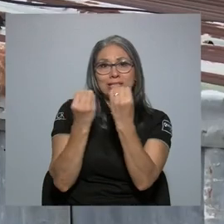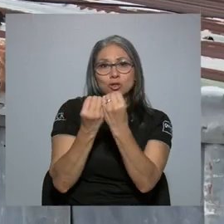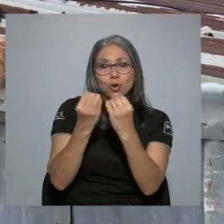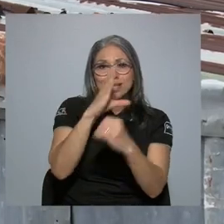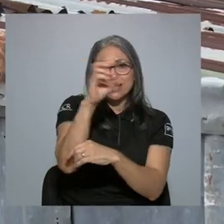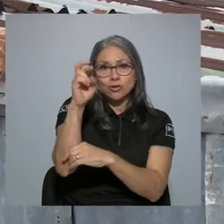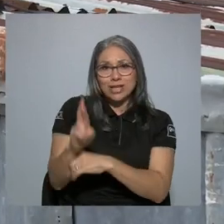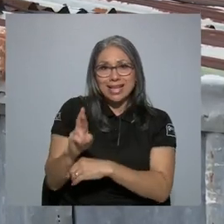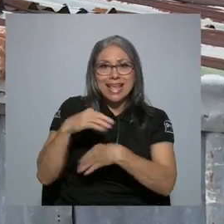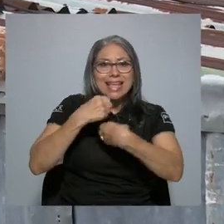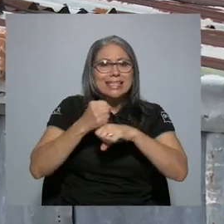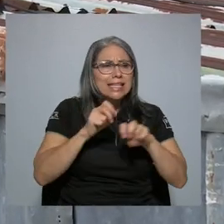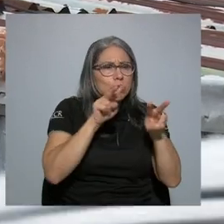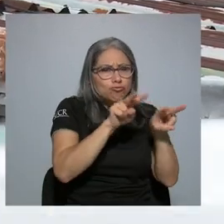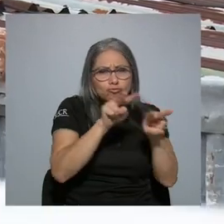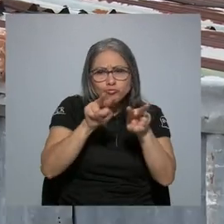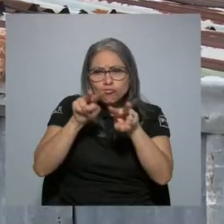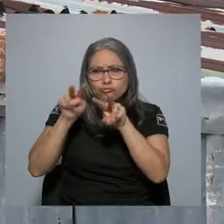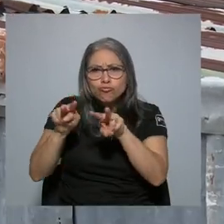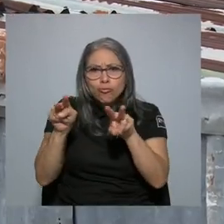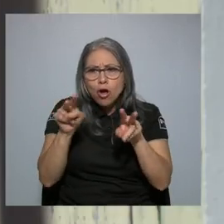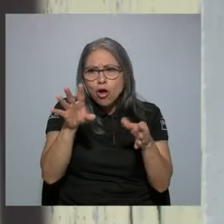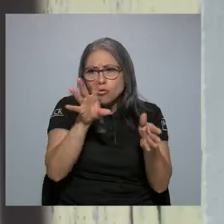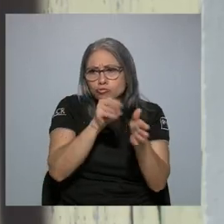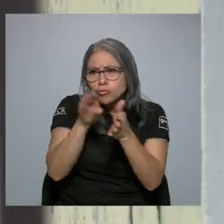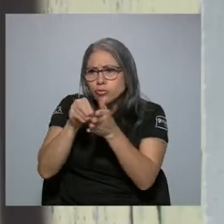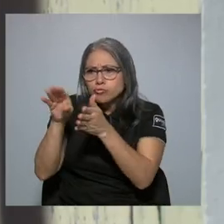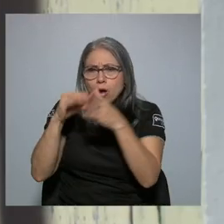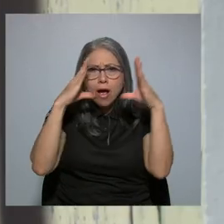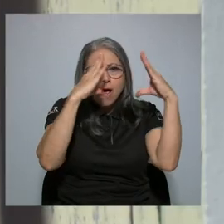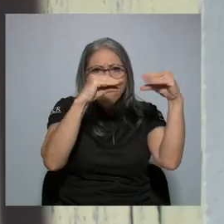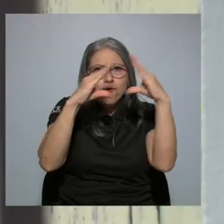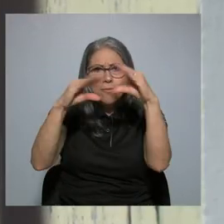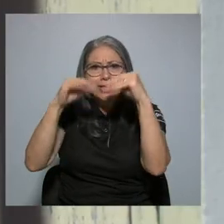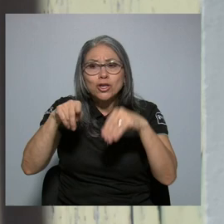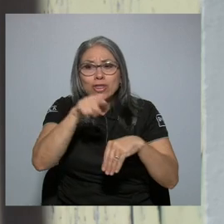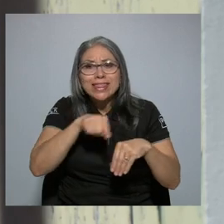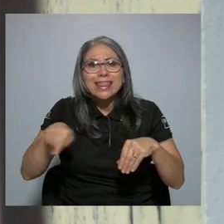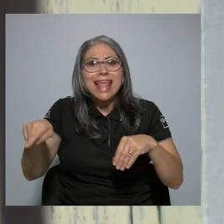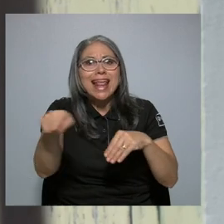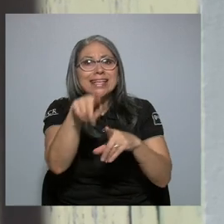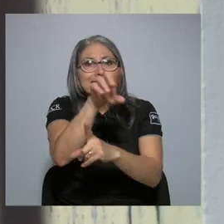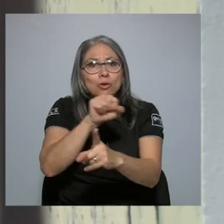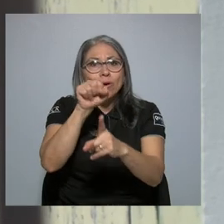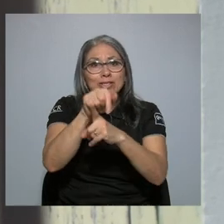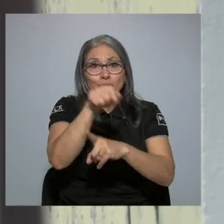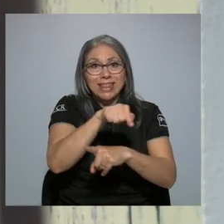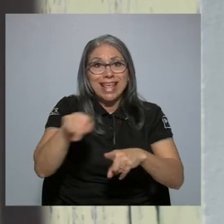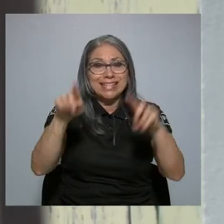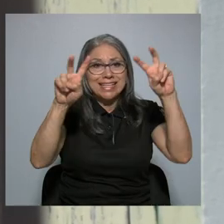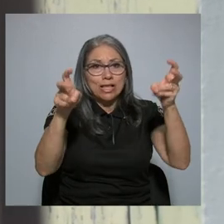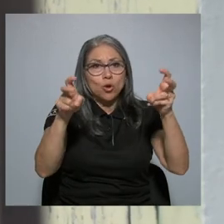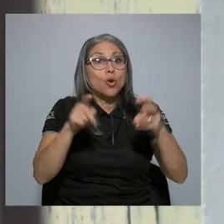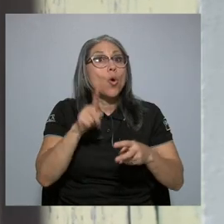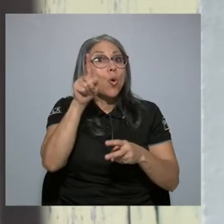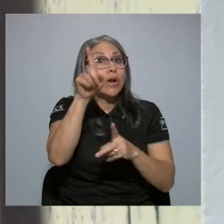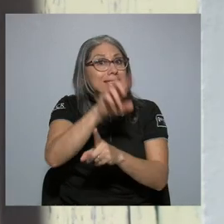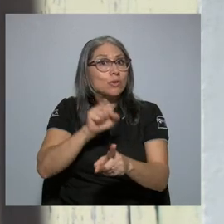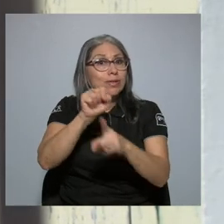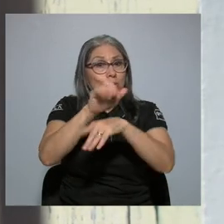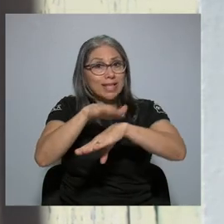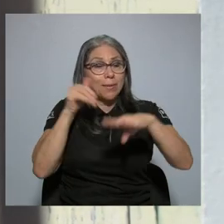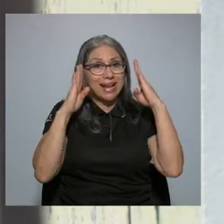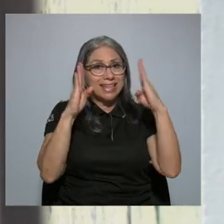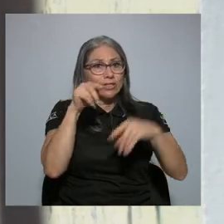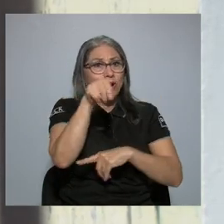un mapeo de la situación de este sector. Una de las alertas que llama la atención en dicho informe es la